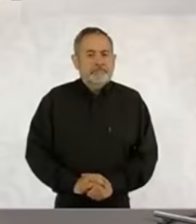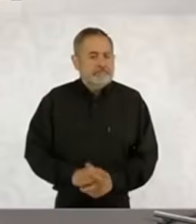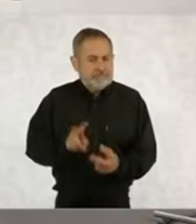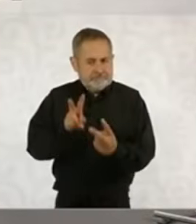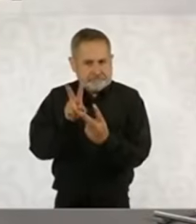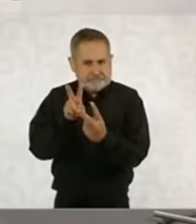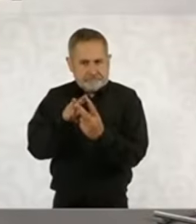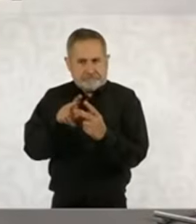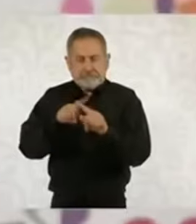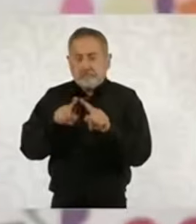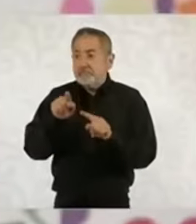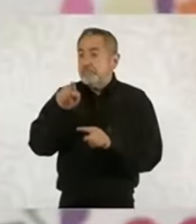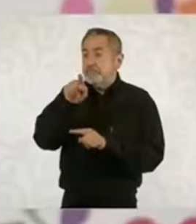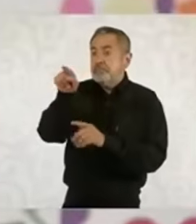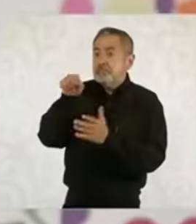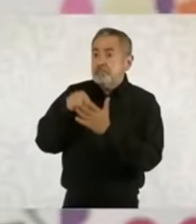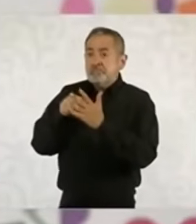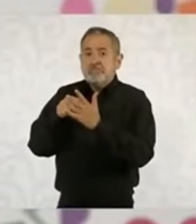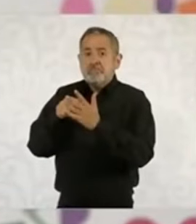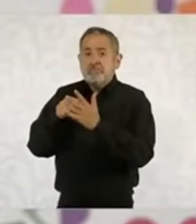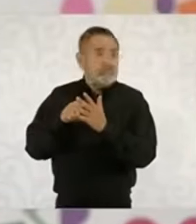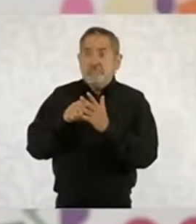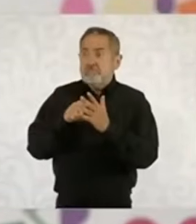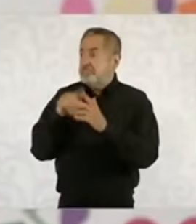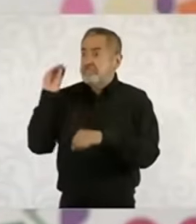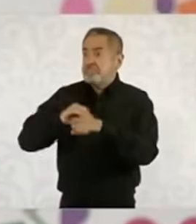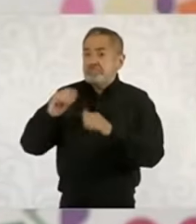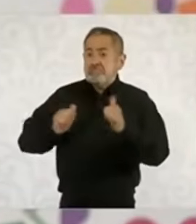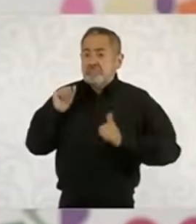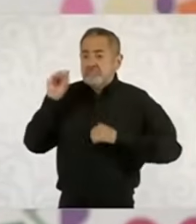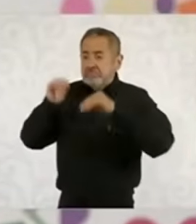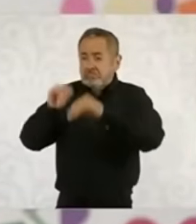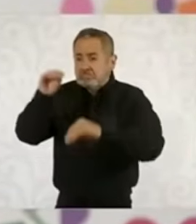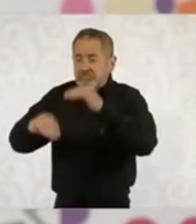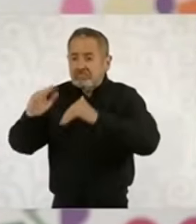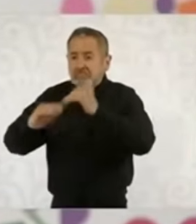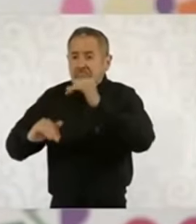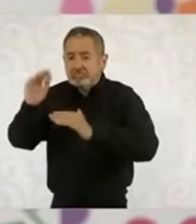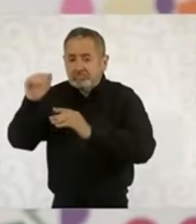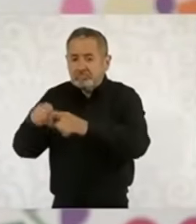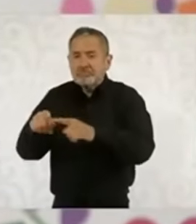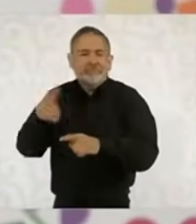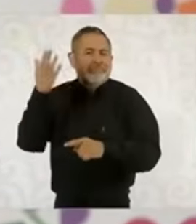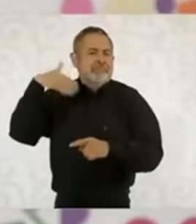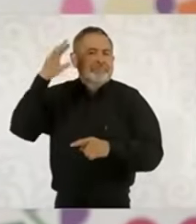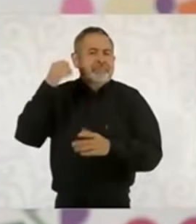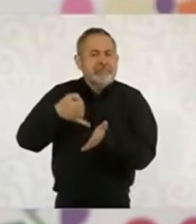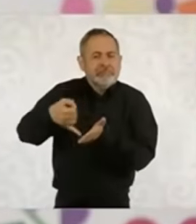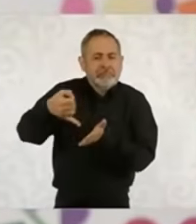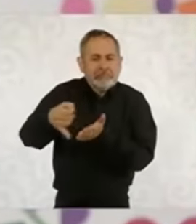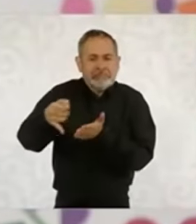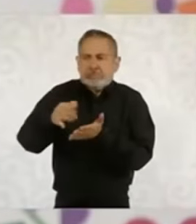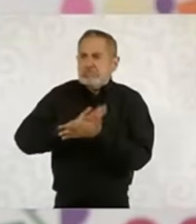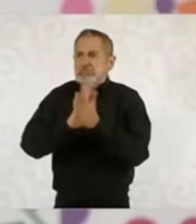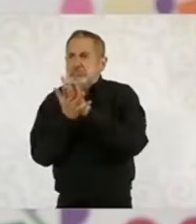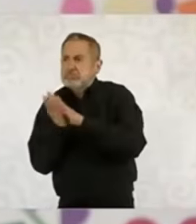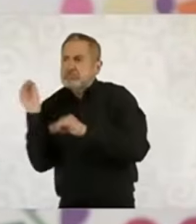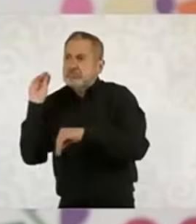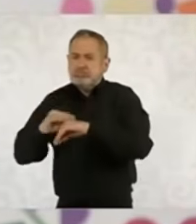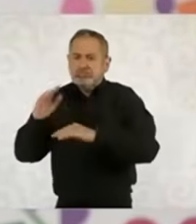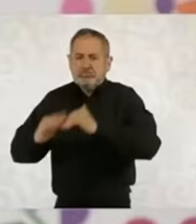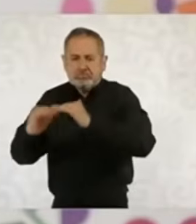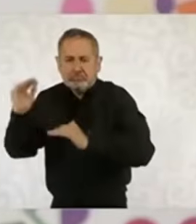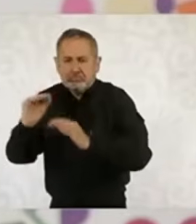surgen asentamientos irregulares por diferentes razones, porque el origen de la propiedad era ejidal o porque no estaba considerado dentro